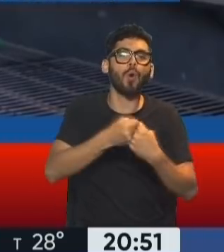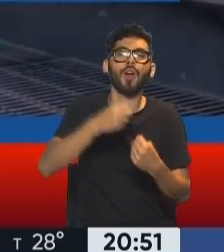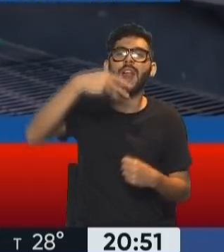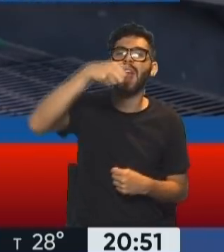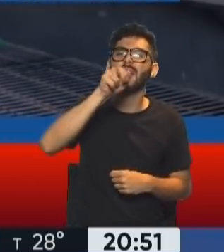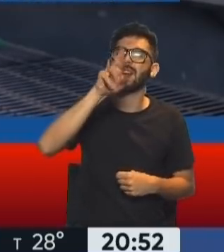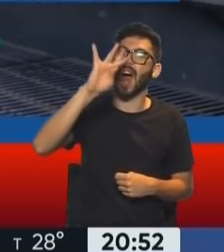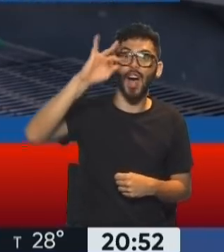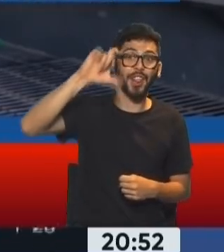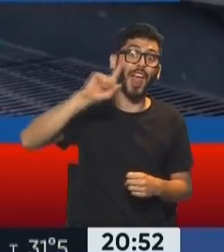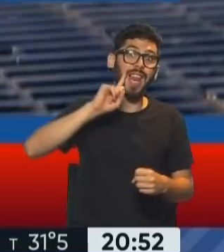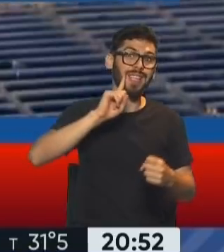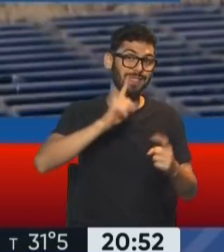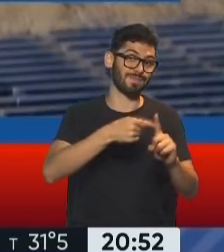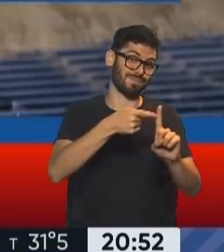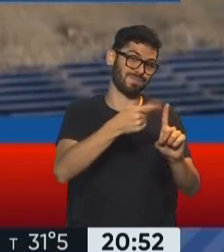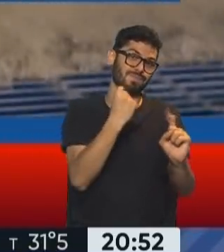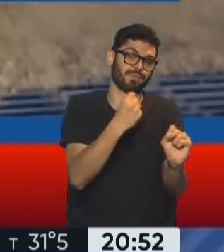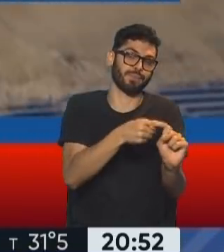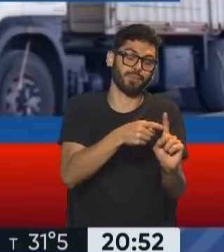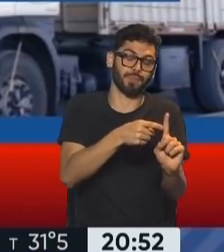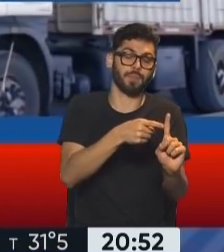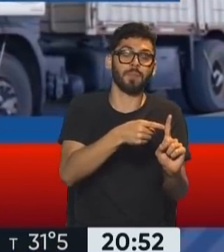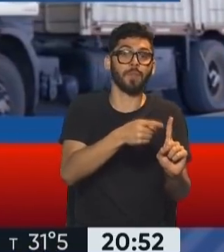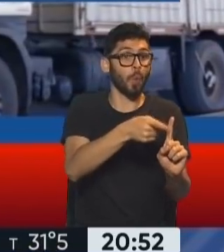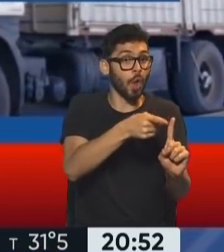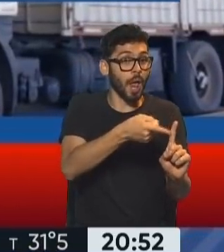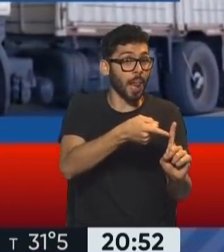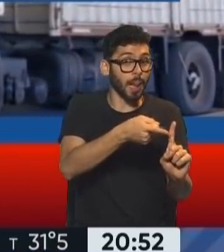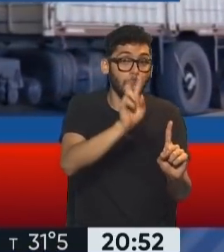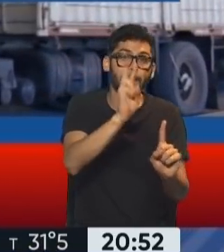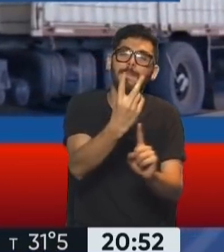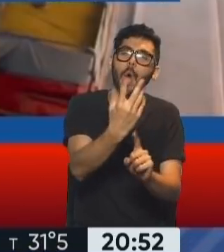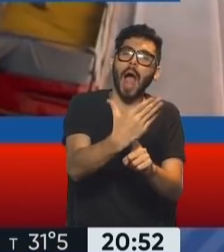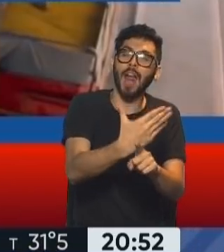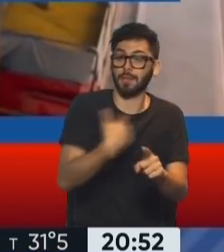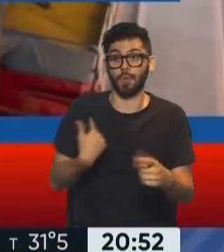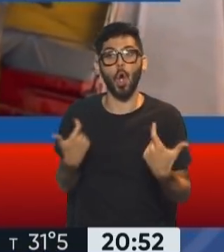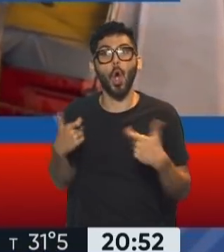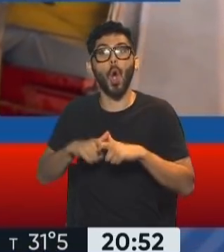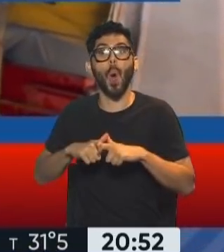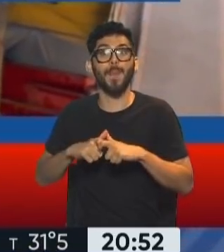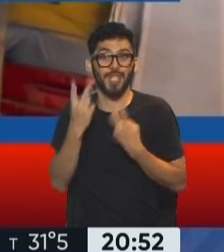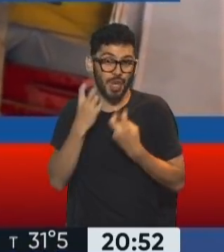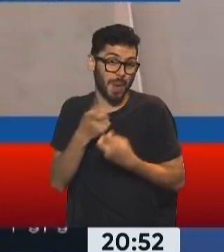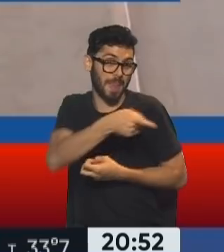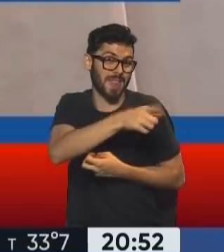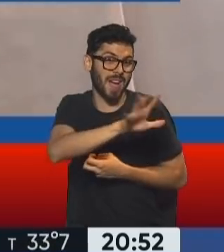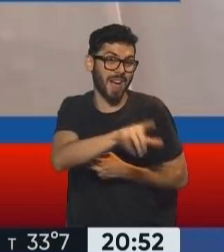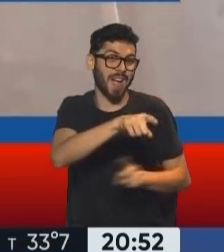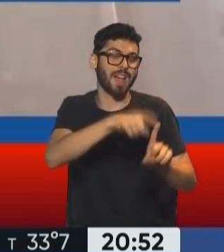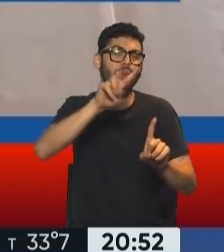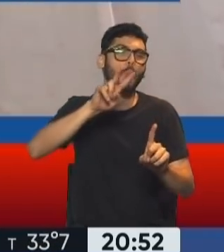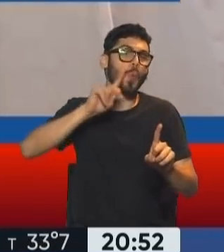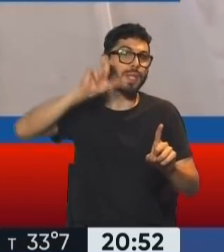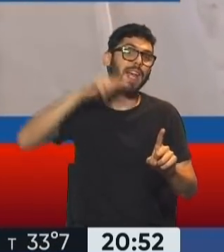el hombre fuerte de Vicentín. Sergio Nardelli, antes de morir, nos dijo a nosotros, a los integrantes de la comisión investigadora de Vicentín, de la Cámara de Diputados de